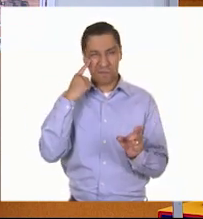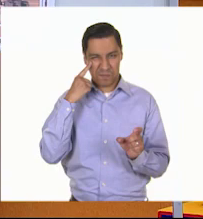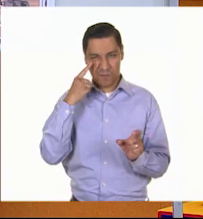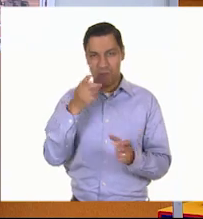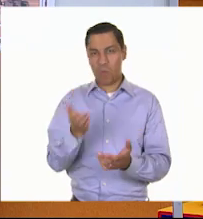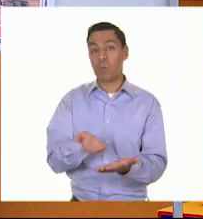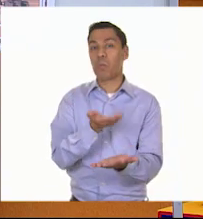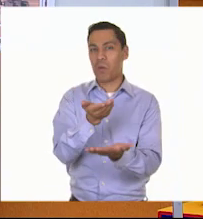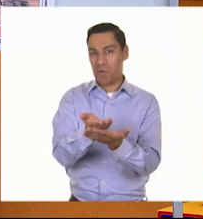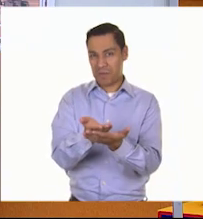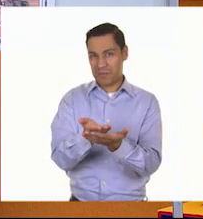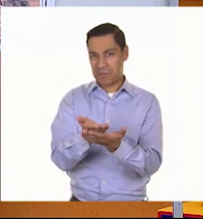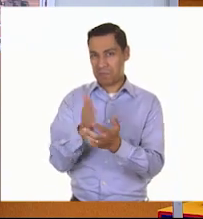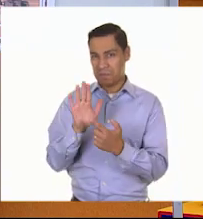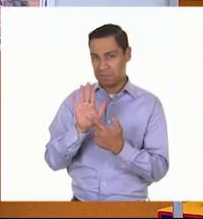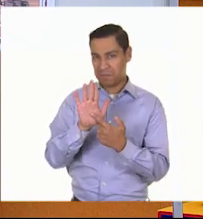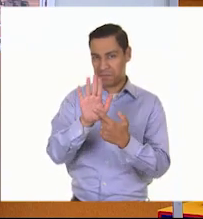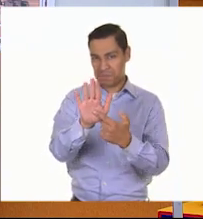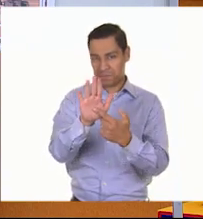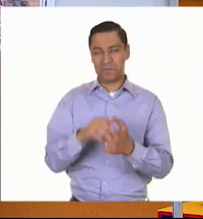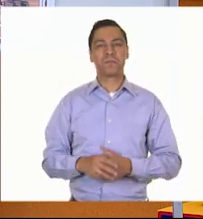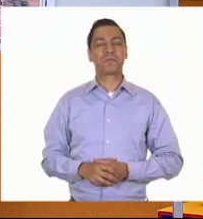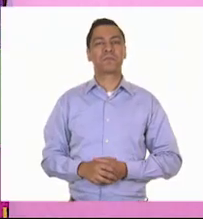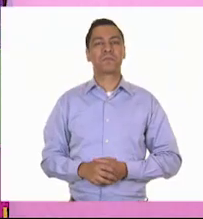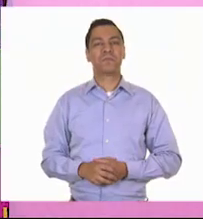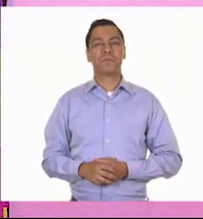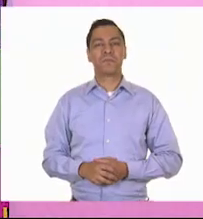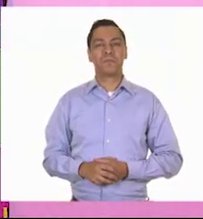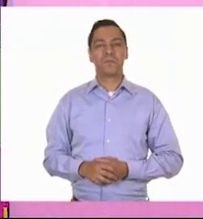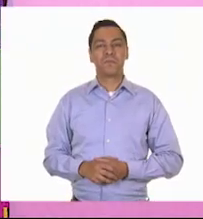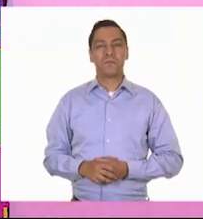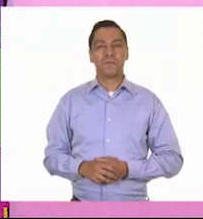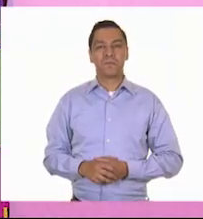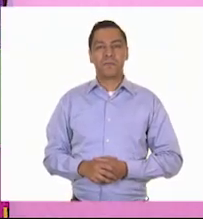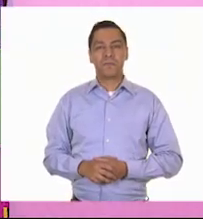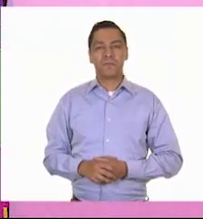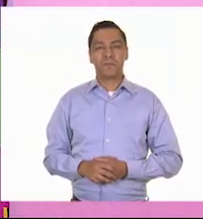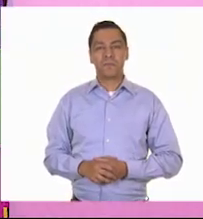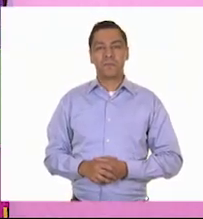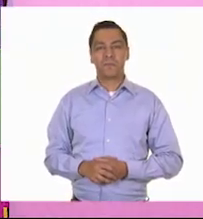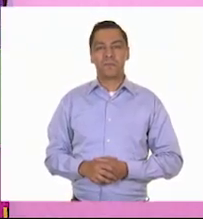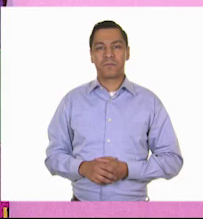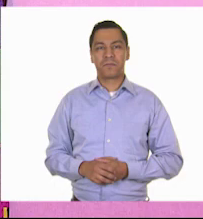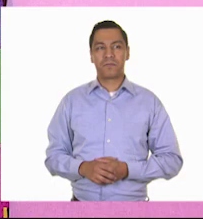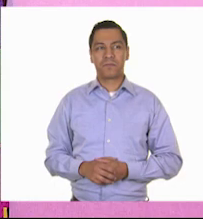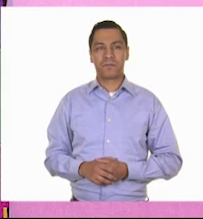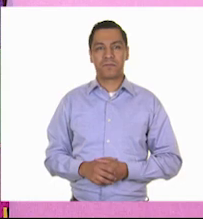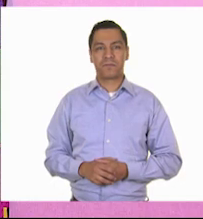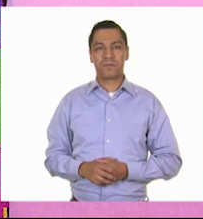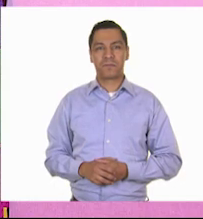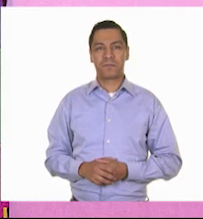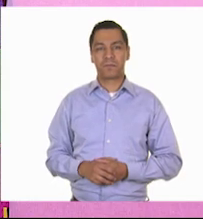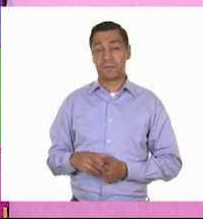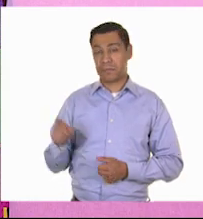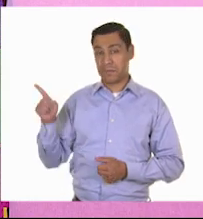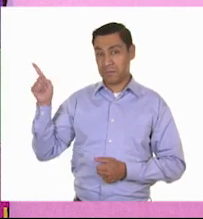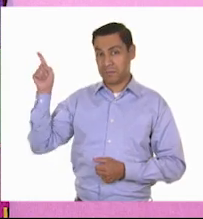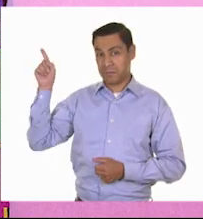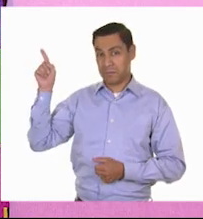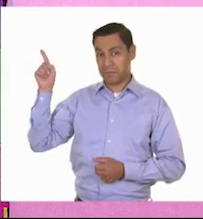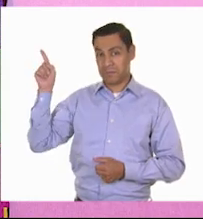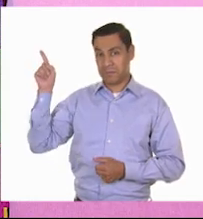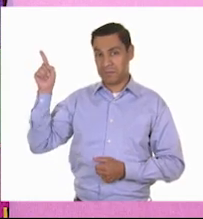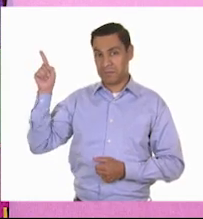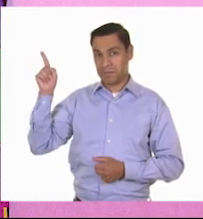¿Me podrían mencionar algunas palabras que agregué? A ver, muy bien. En ocasiones